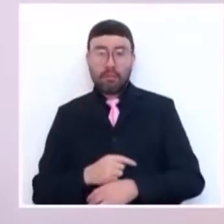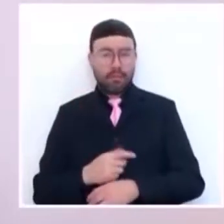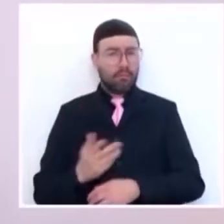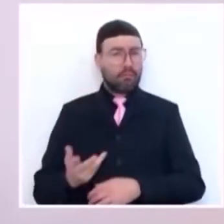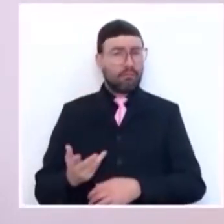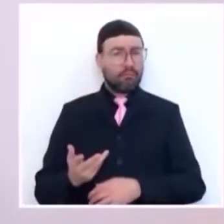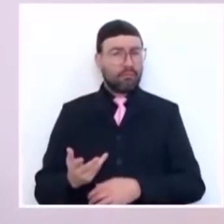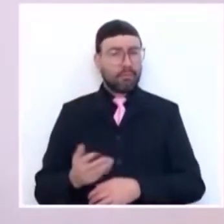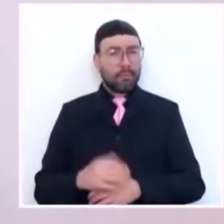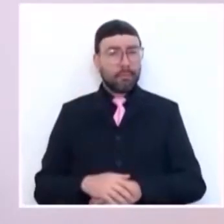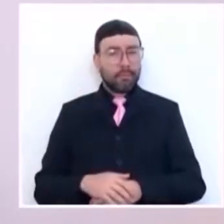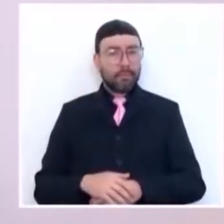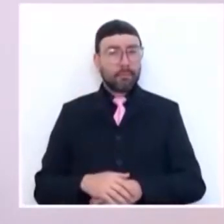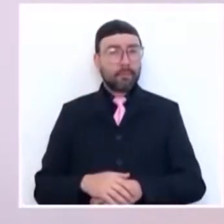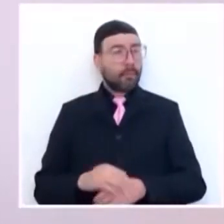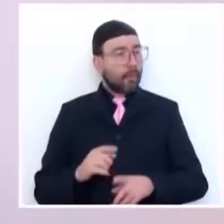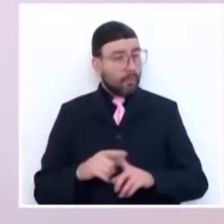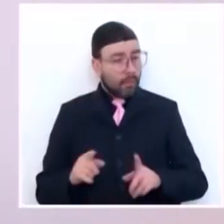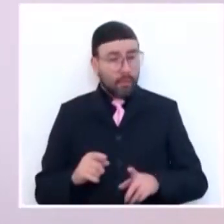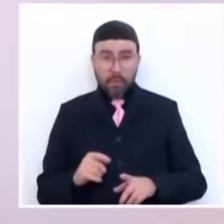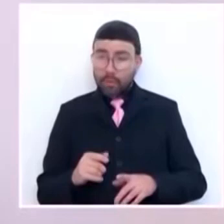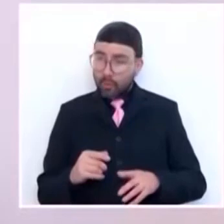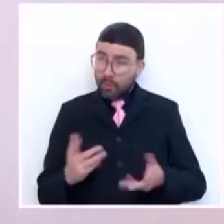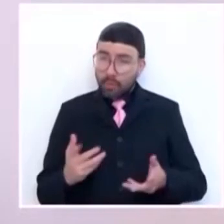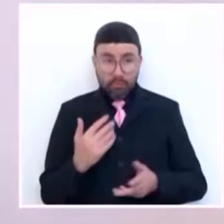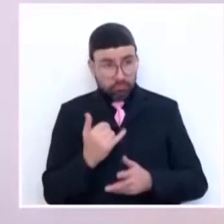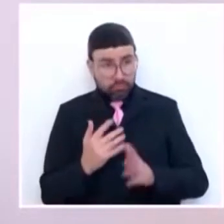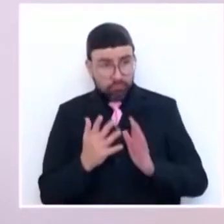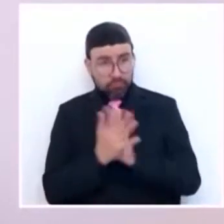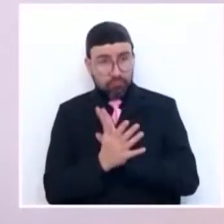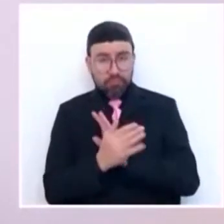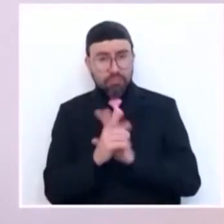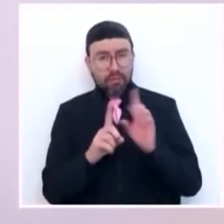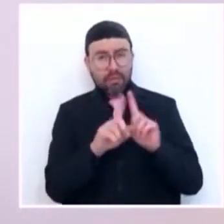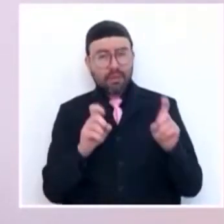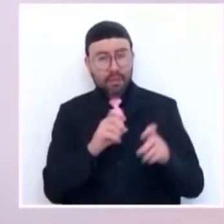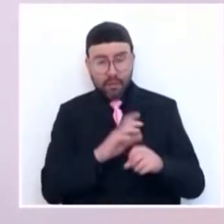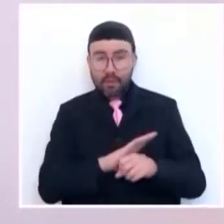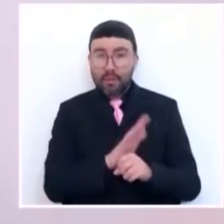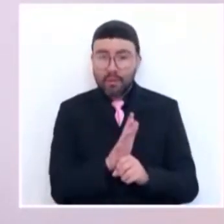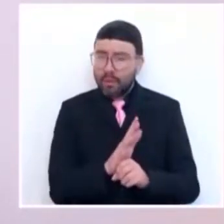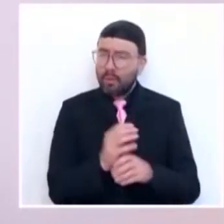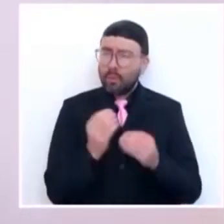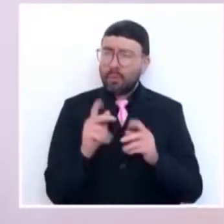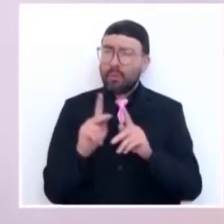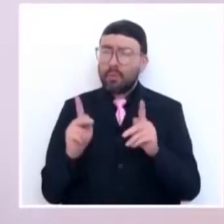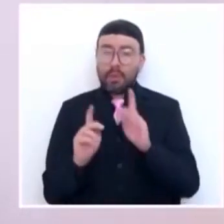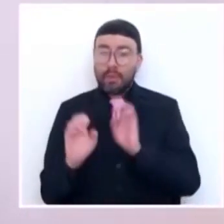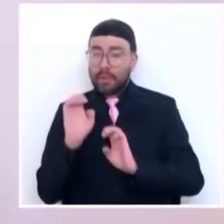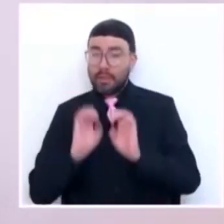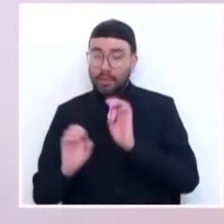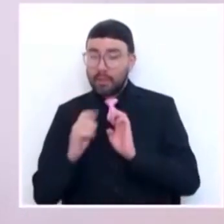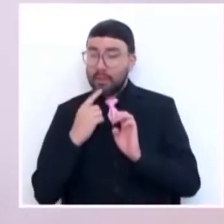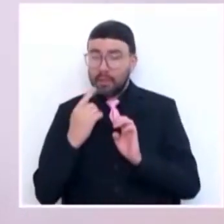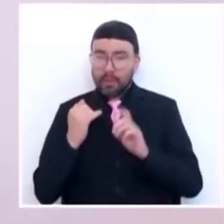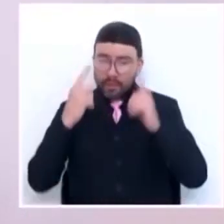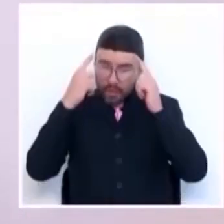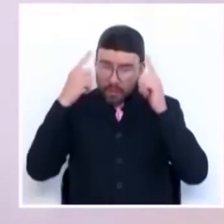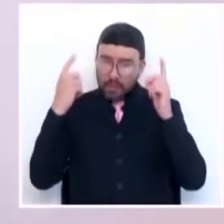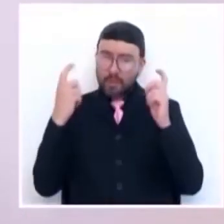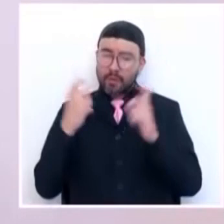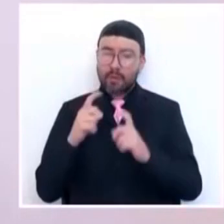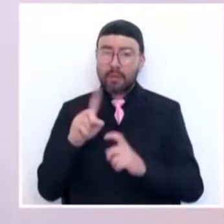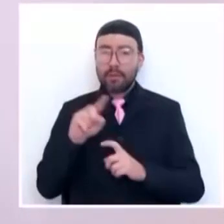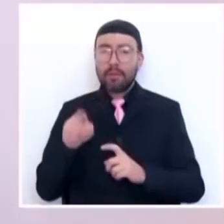journal. Pero ¿cómo han hablado en este tema del COVID muchos inmunólogos de meditar, de qigong,